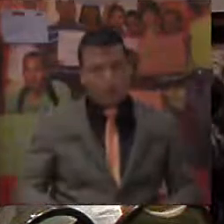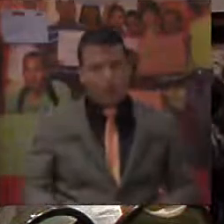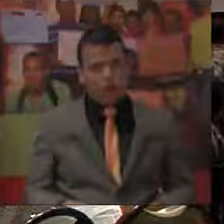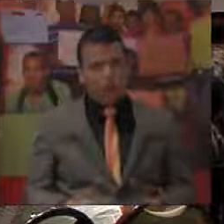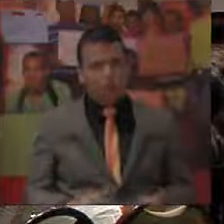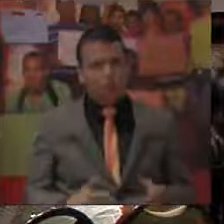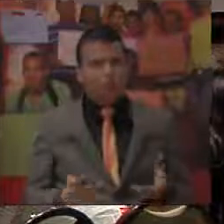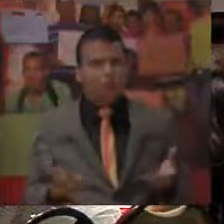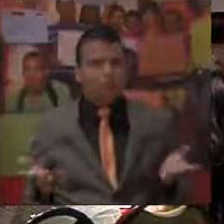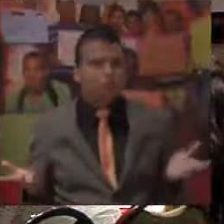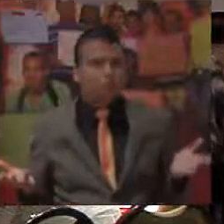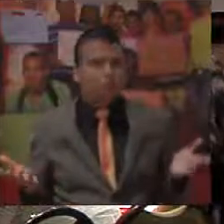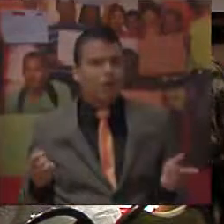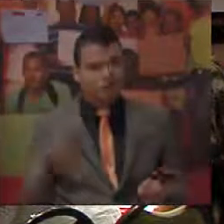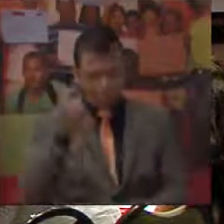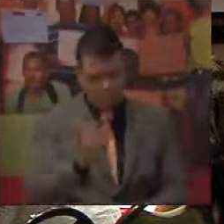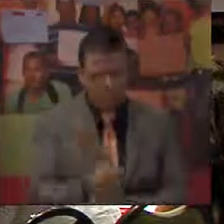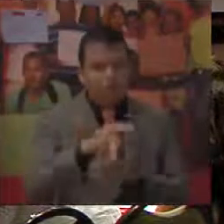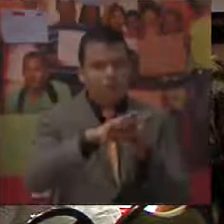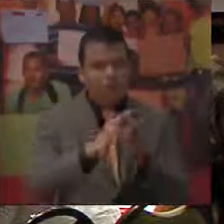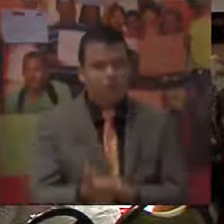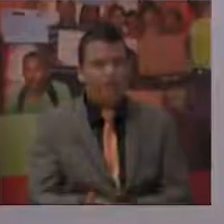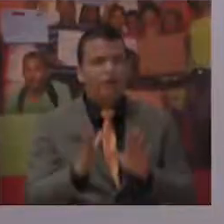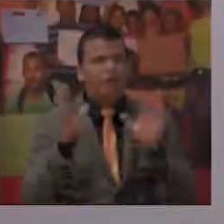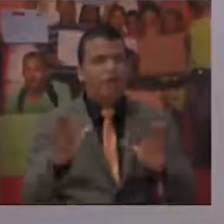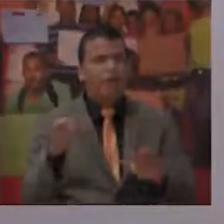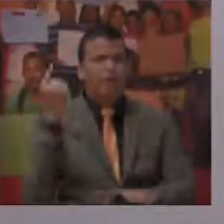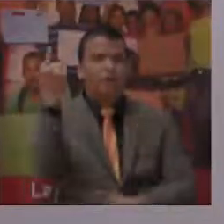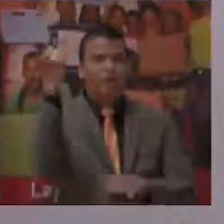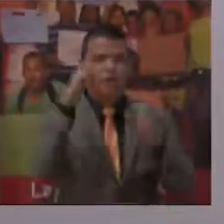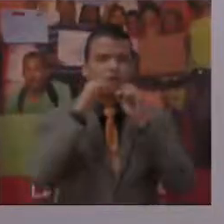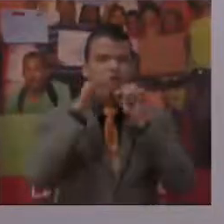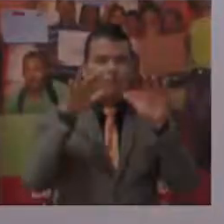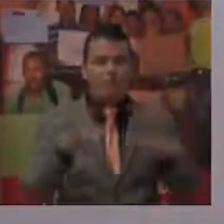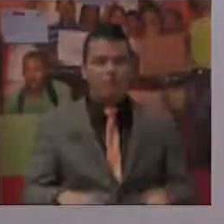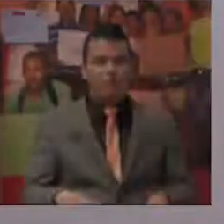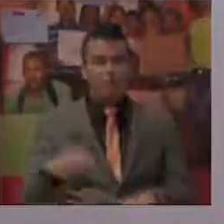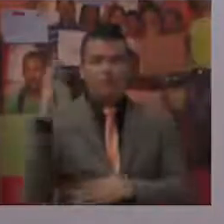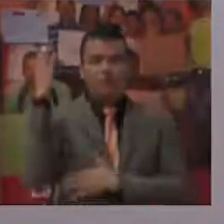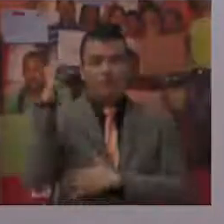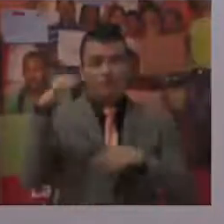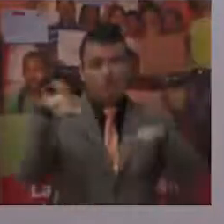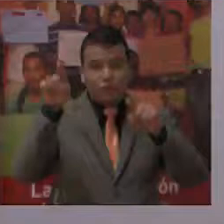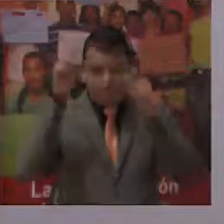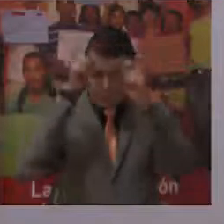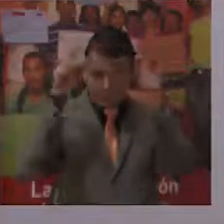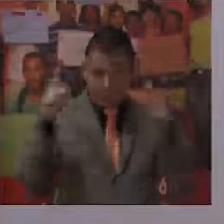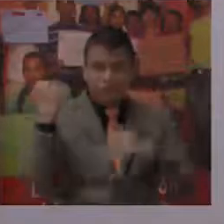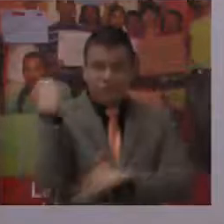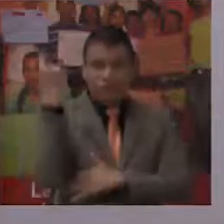de hacer materializable la paz como política pública y política de Estado.